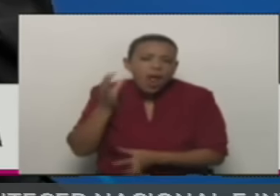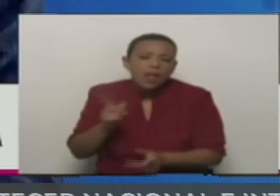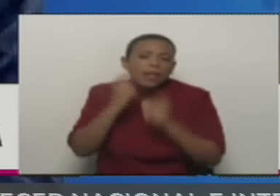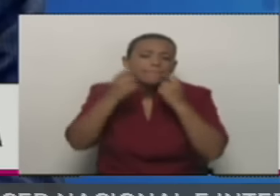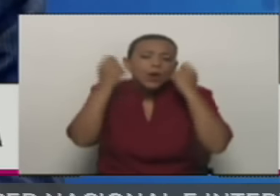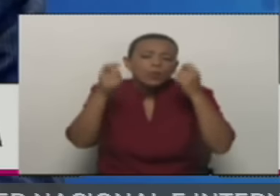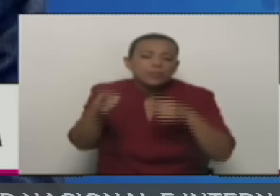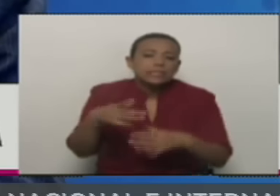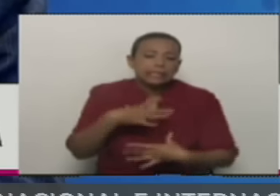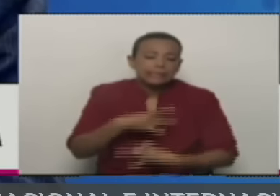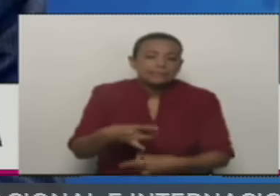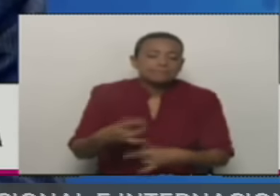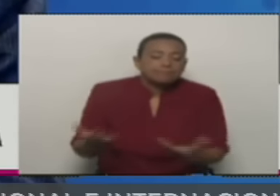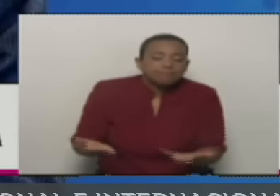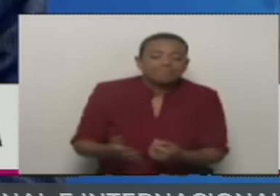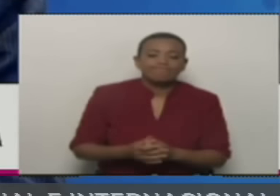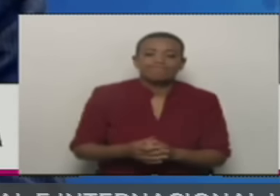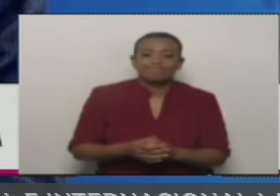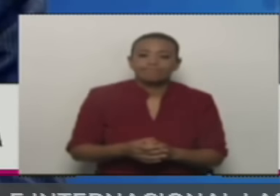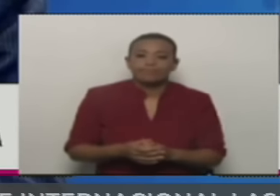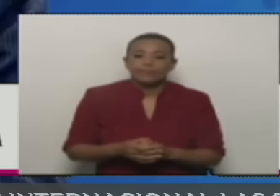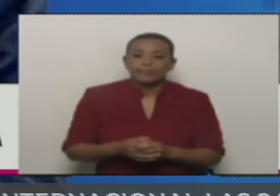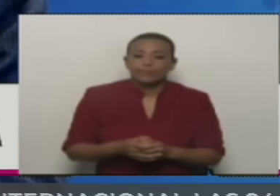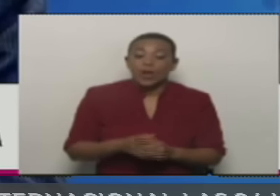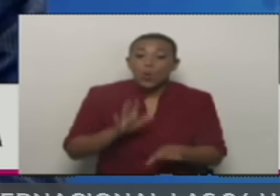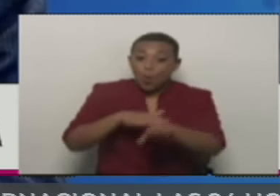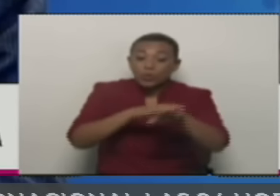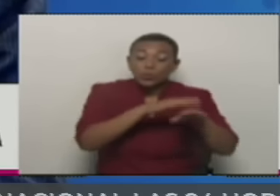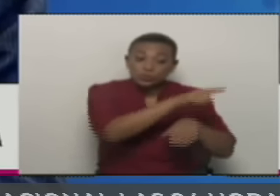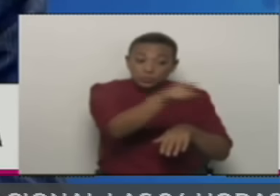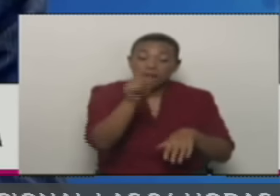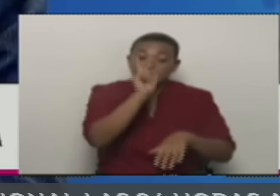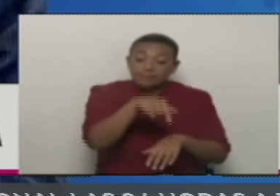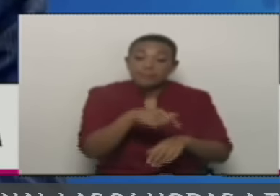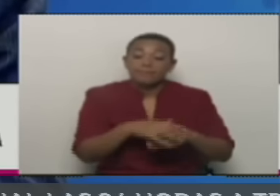que fue muy interesante. Y los anuncios de ustedes.